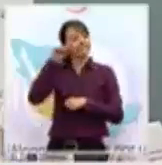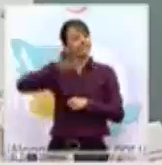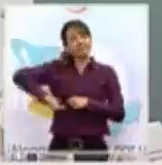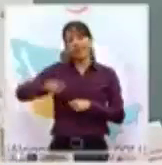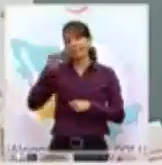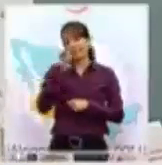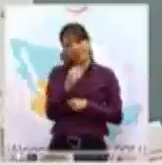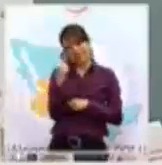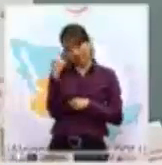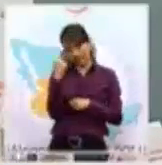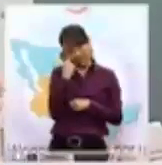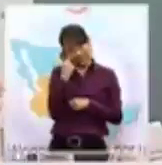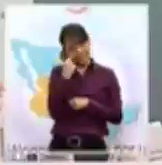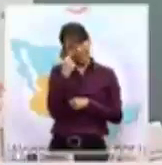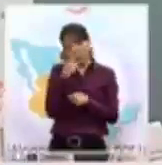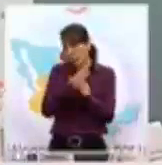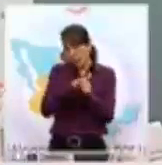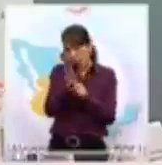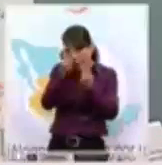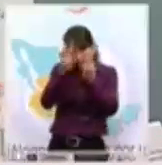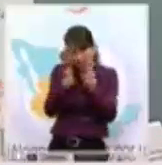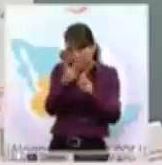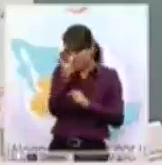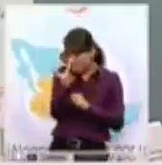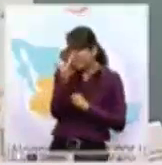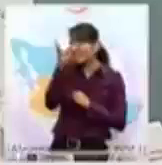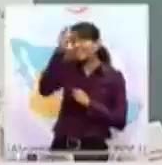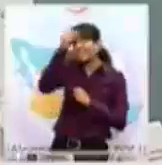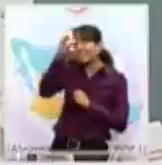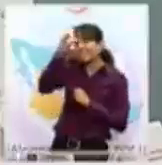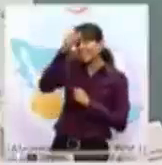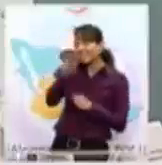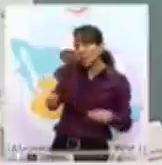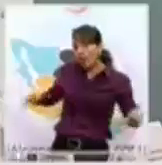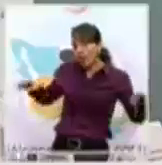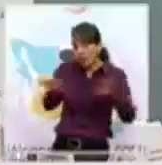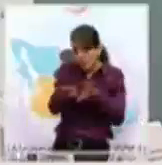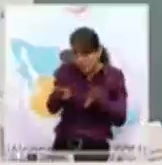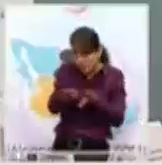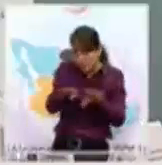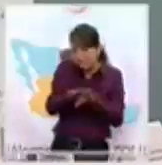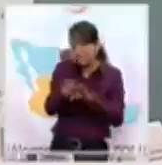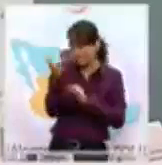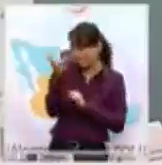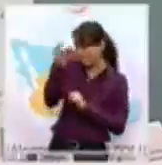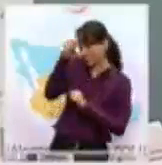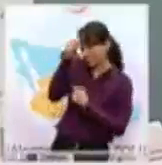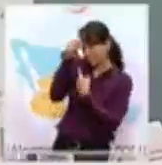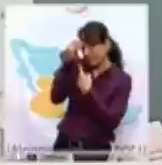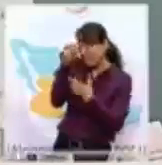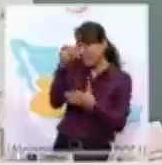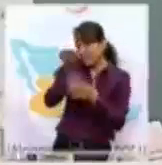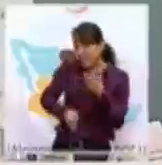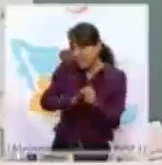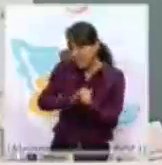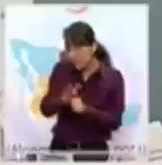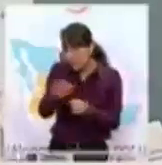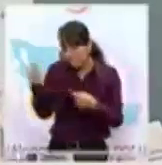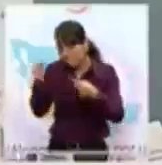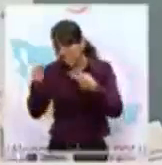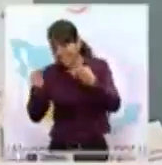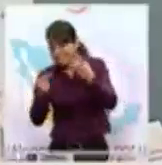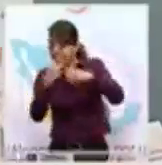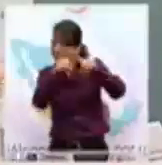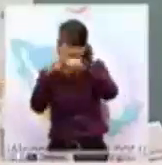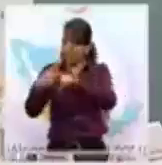aprendizaje. Y el aprendizaje tiene que tener varias características que no siempre son reflejo